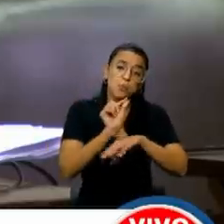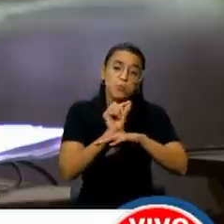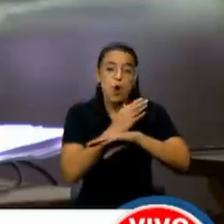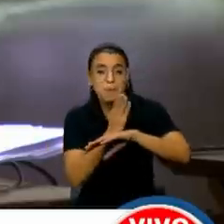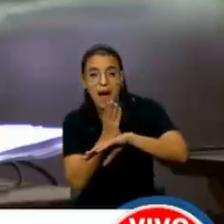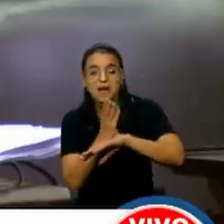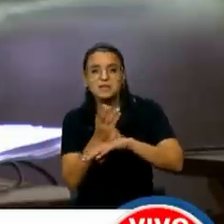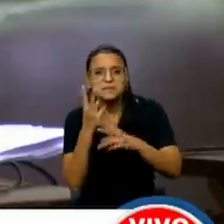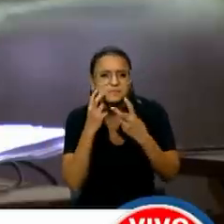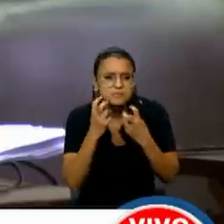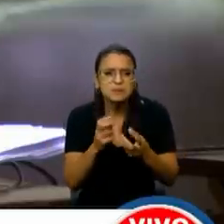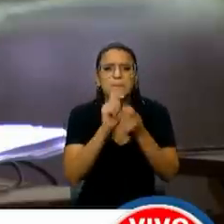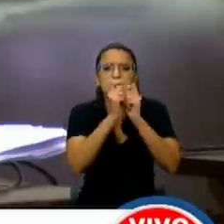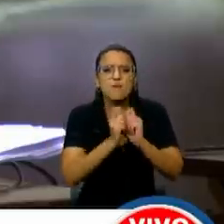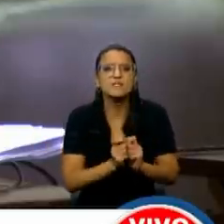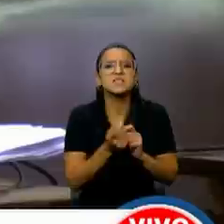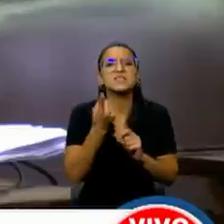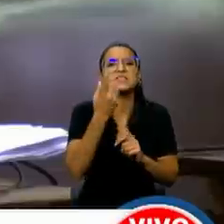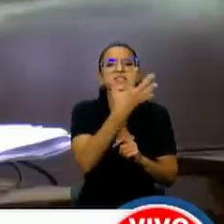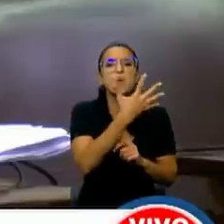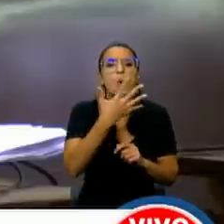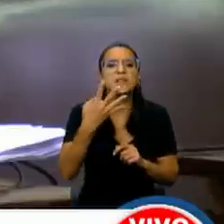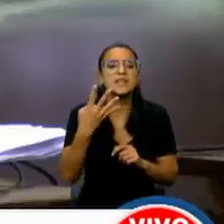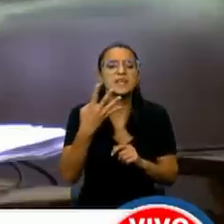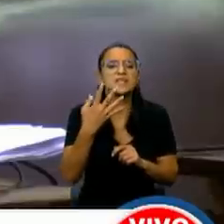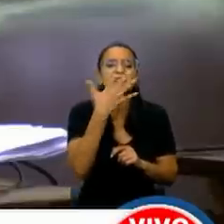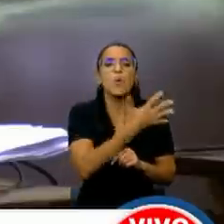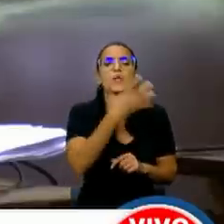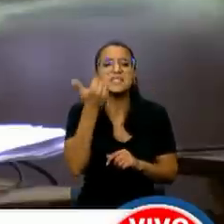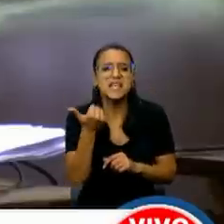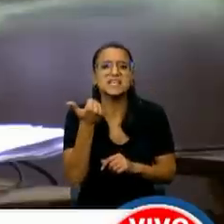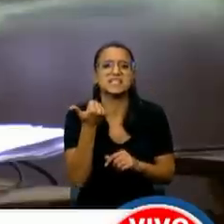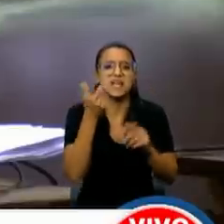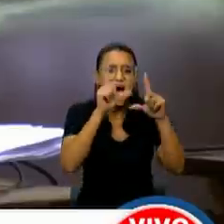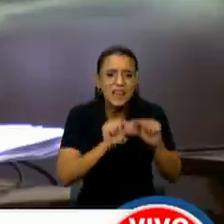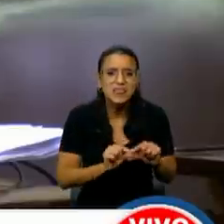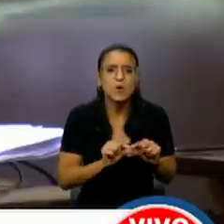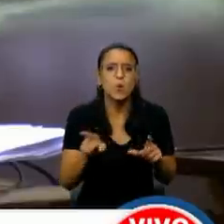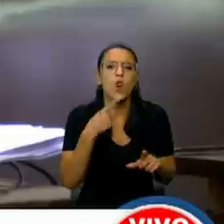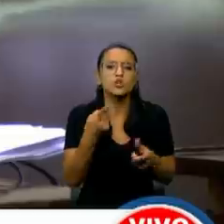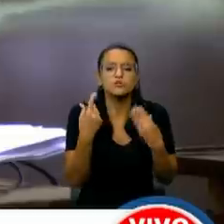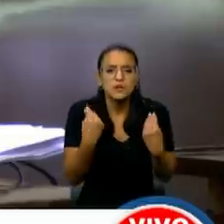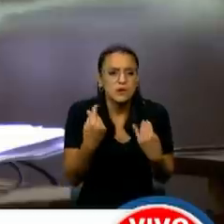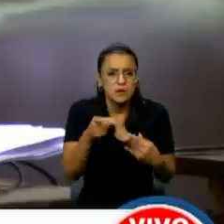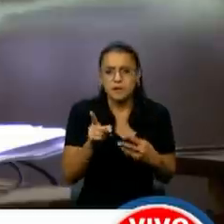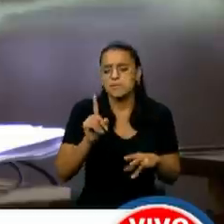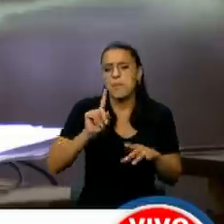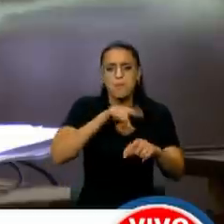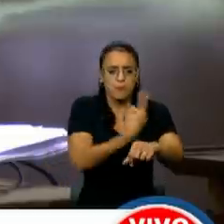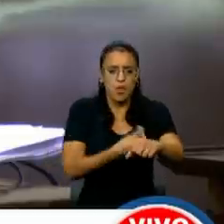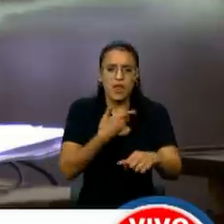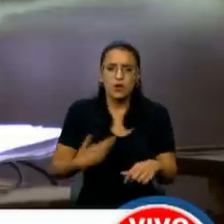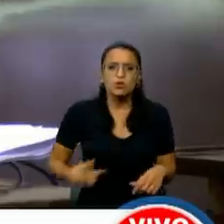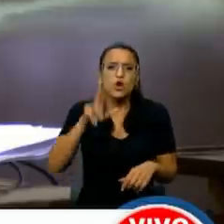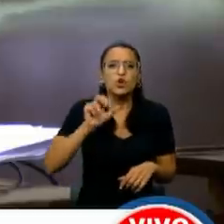se revise una modificación de más de 56 artículos habla de cuál es el concepto que tiene el poder ejecutivo sobre